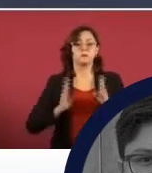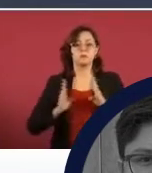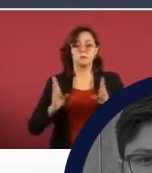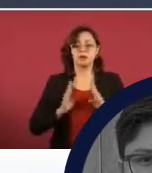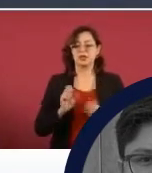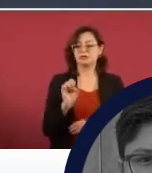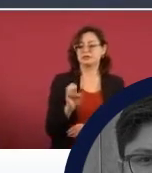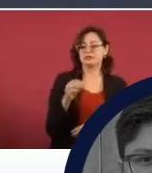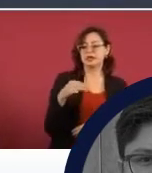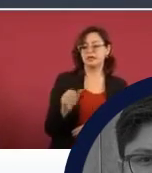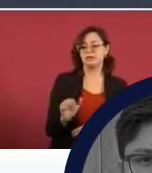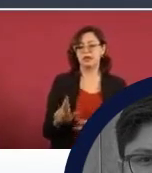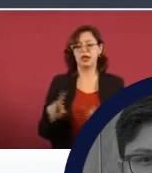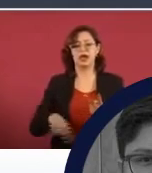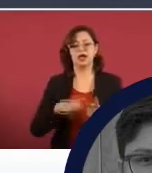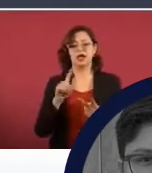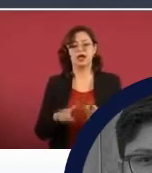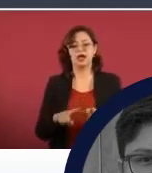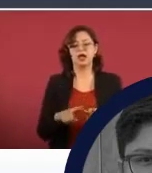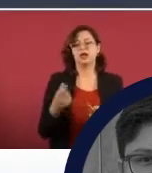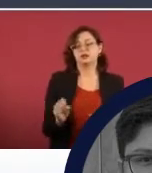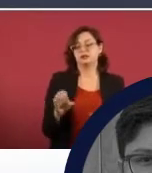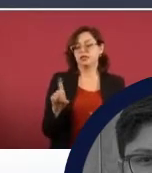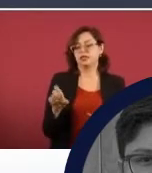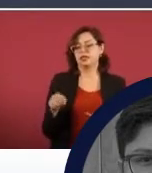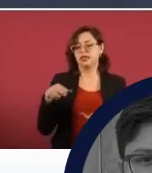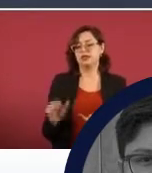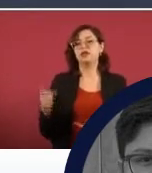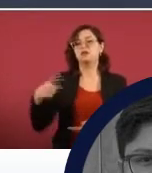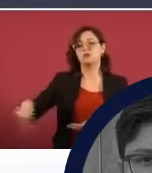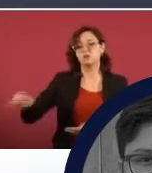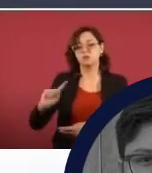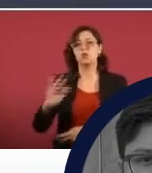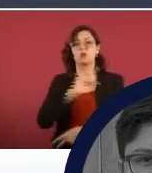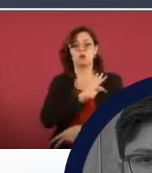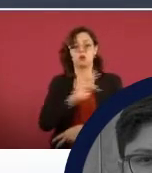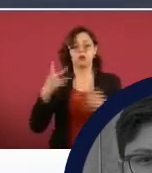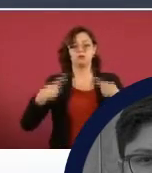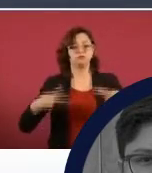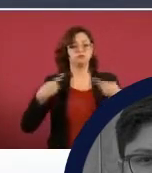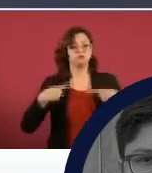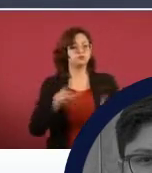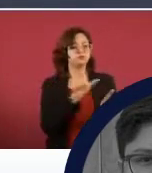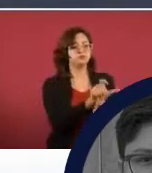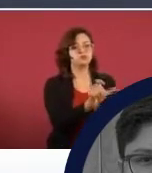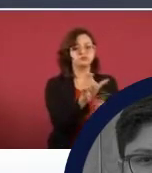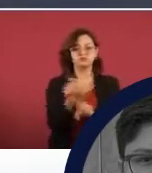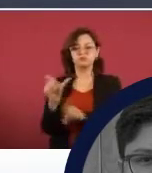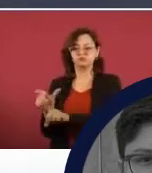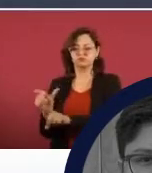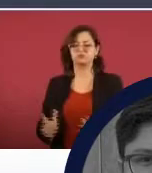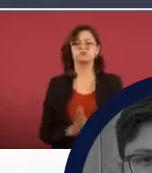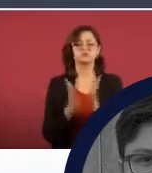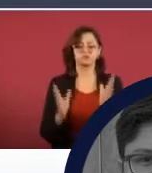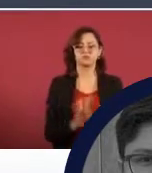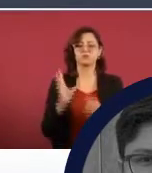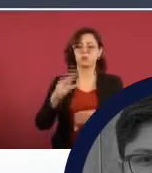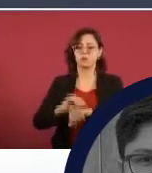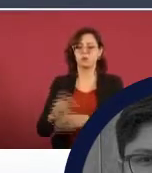políticas han cambiado y que hay un robusto acuerdo nacional en avanzar hacia allá. Yo creo que a eso se